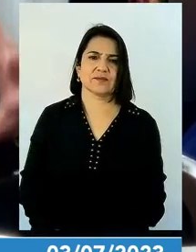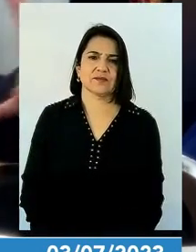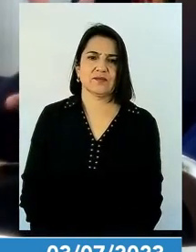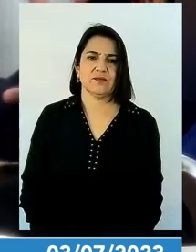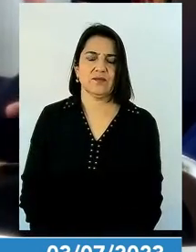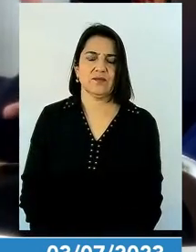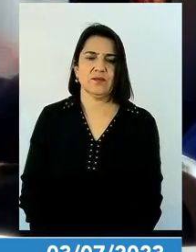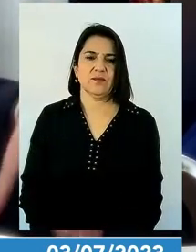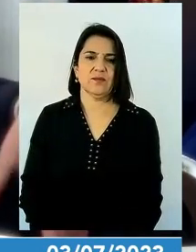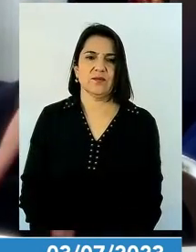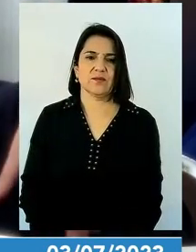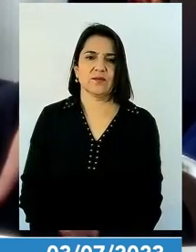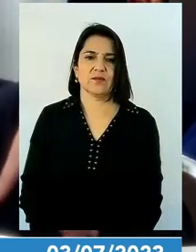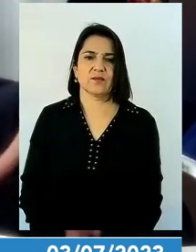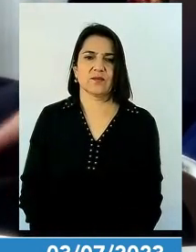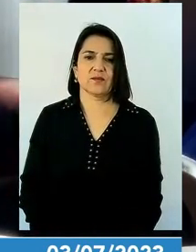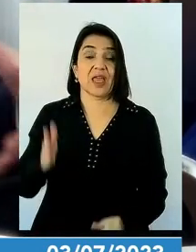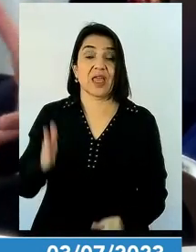algo tenemos que hacer.